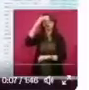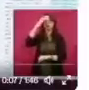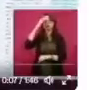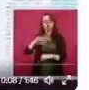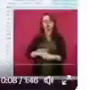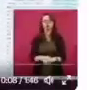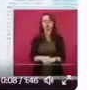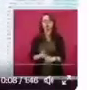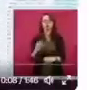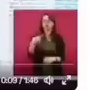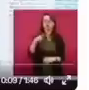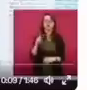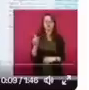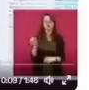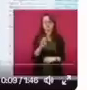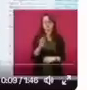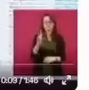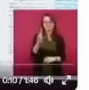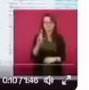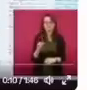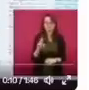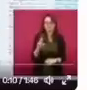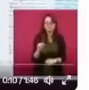veo, que le digo a Jesús,